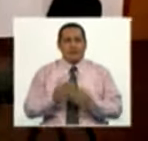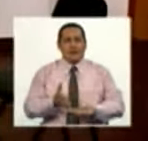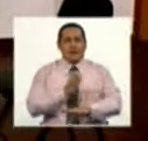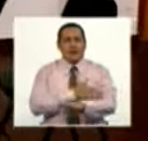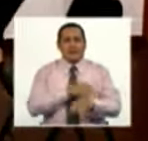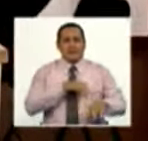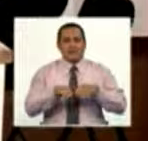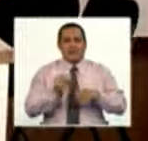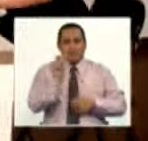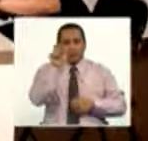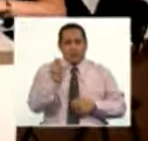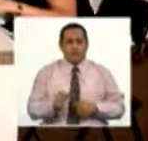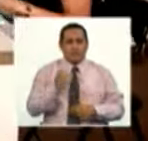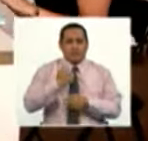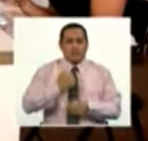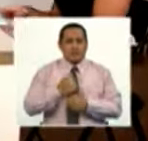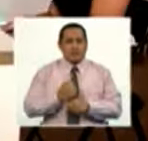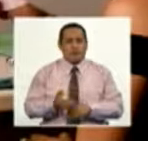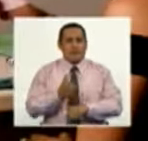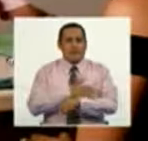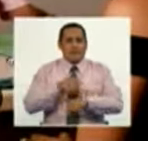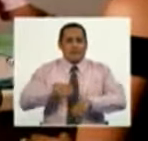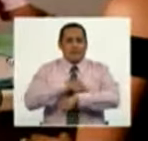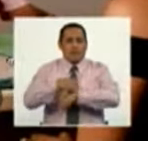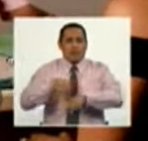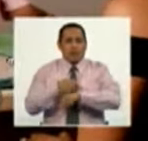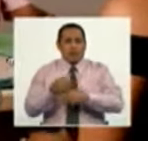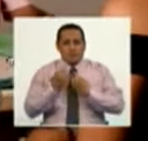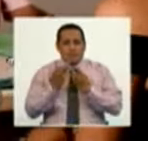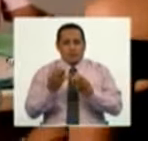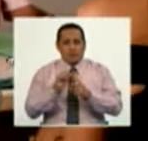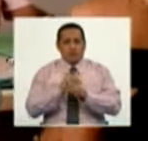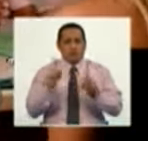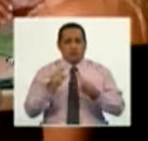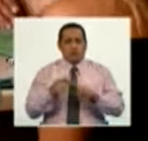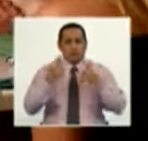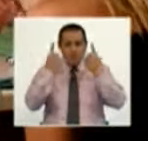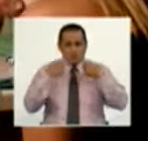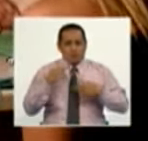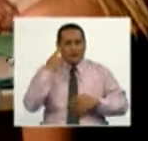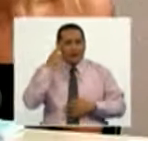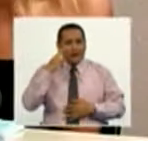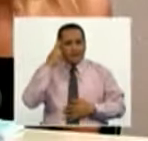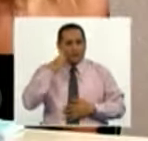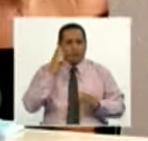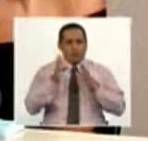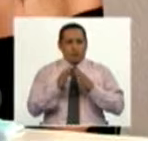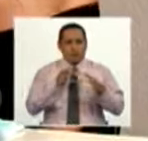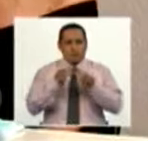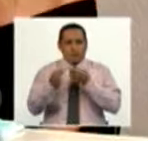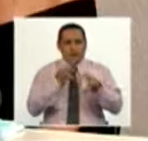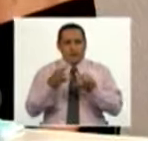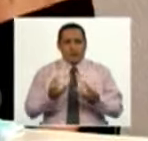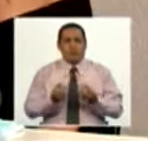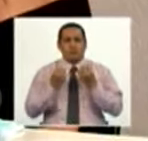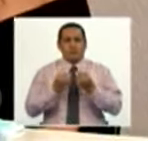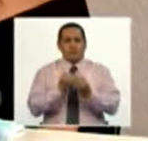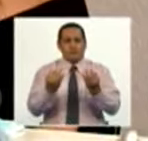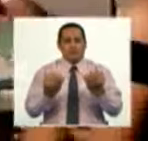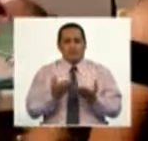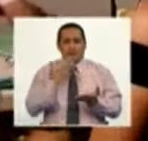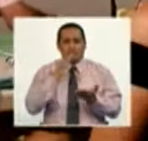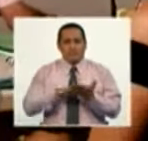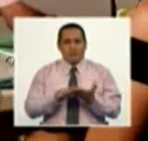falta se le haga al trabajador sin mayor dilación de tiempo, dentro de un margen de razonabilidad determinado por